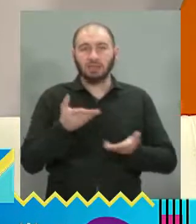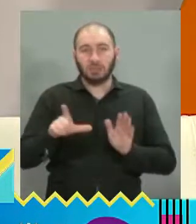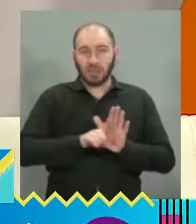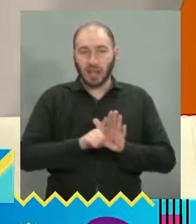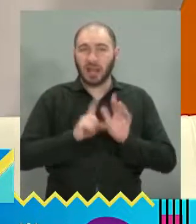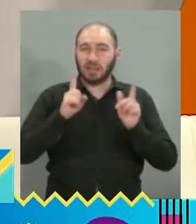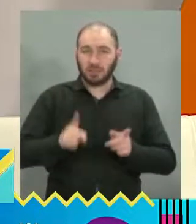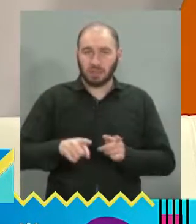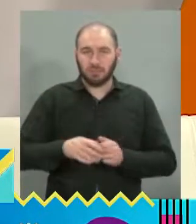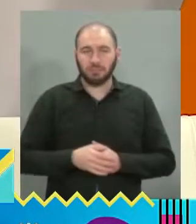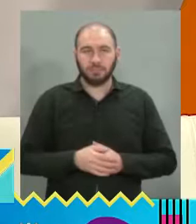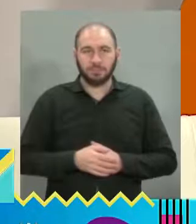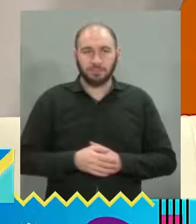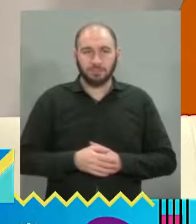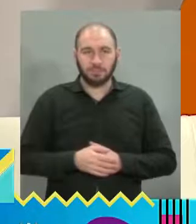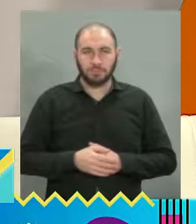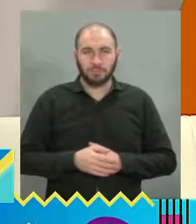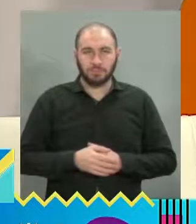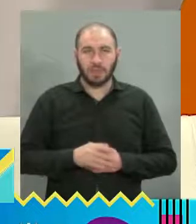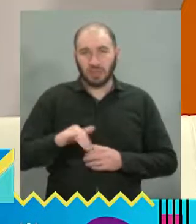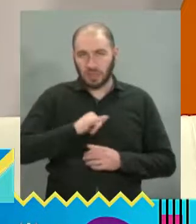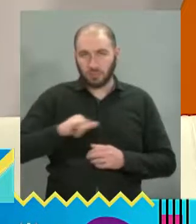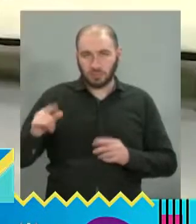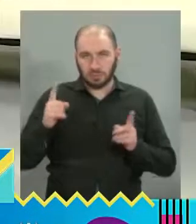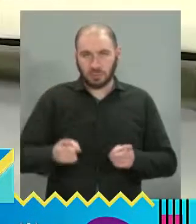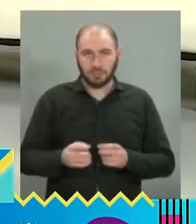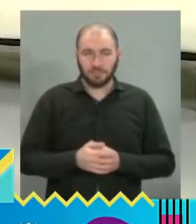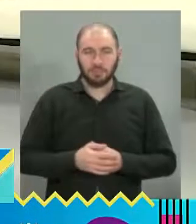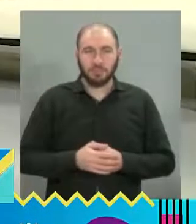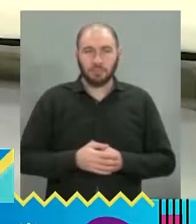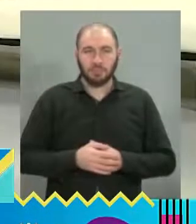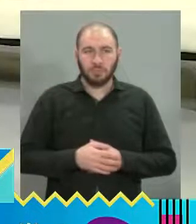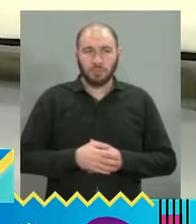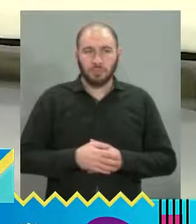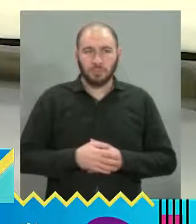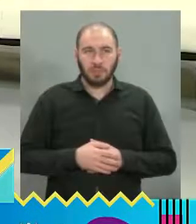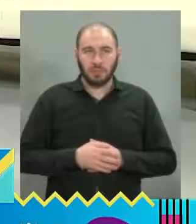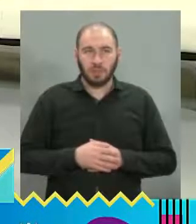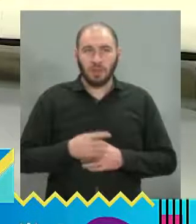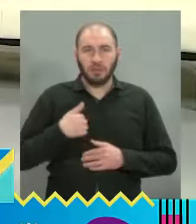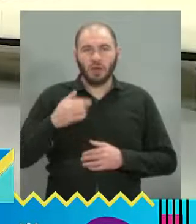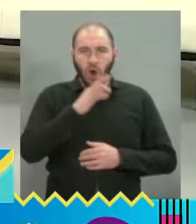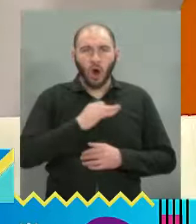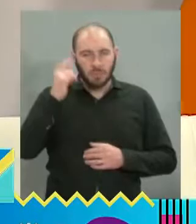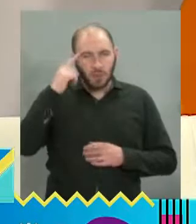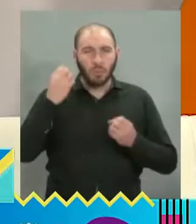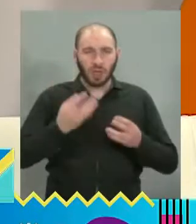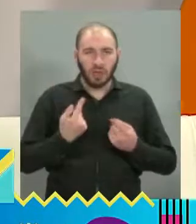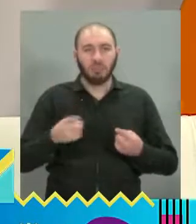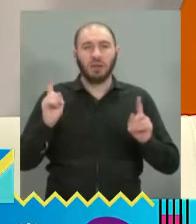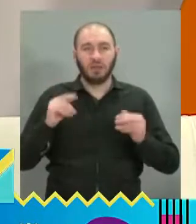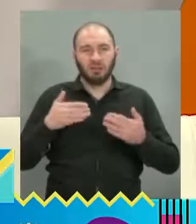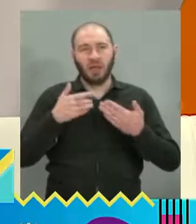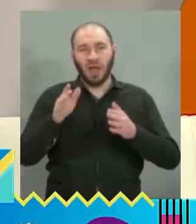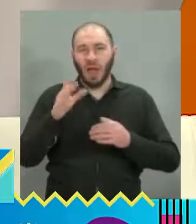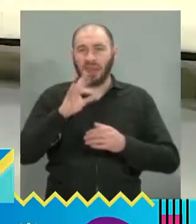legales como después efectivamente de denuncias. De última, yo tengo mi opinión de por qué, pero tal vez también lo dejo a